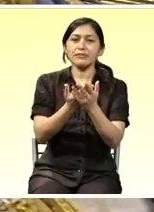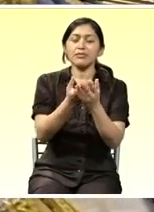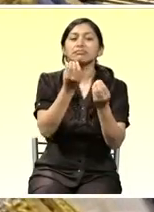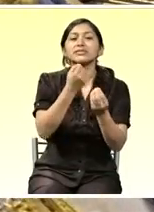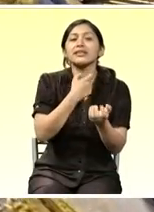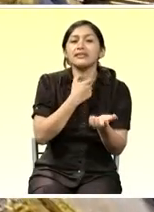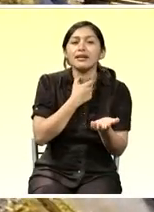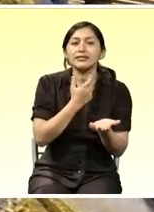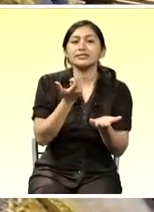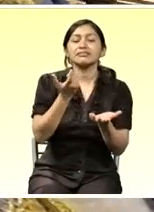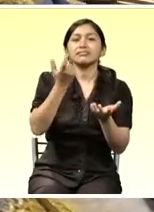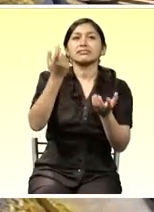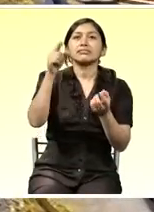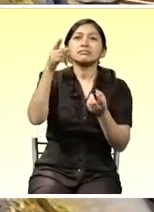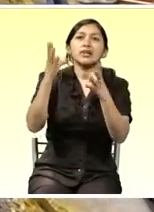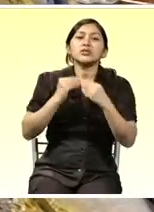esta